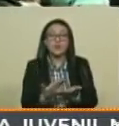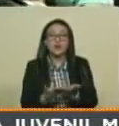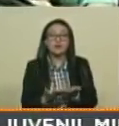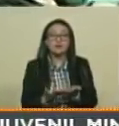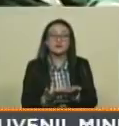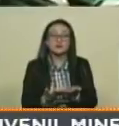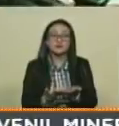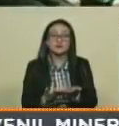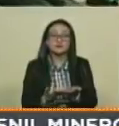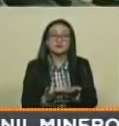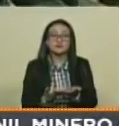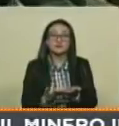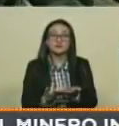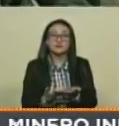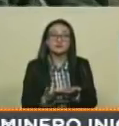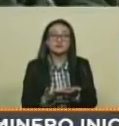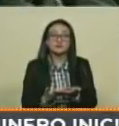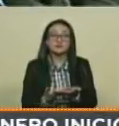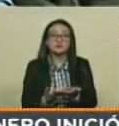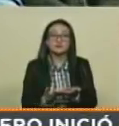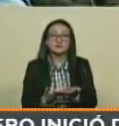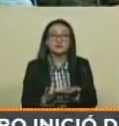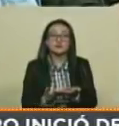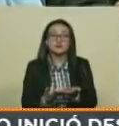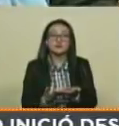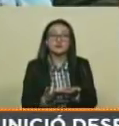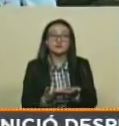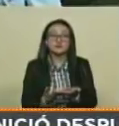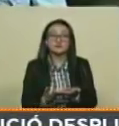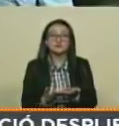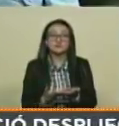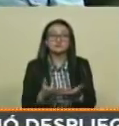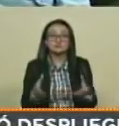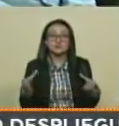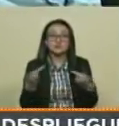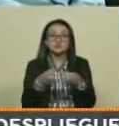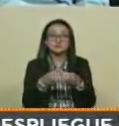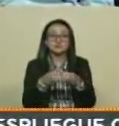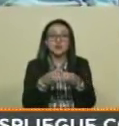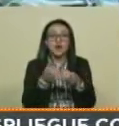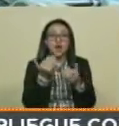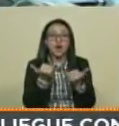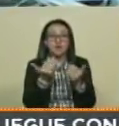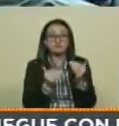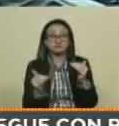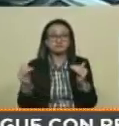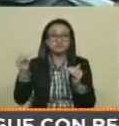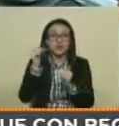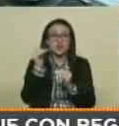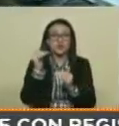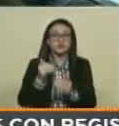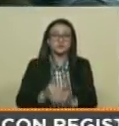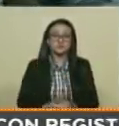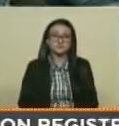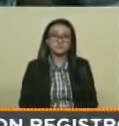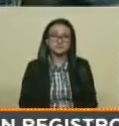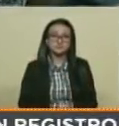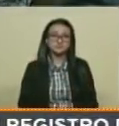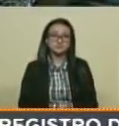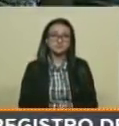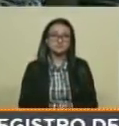consensuadas para que la UNDOF pase ya a un nivel superior. En el sentido